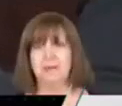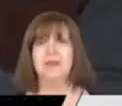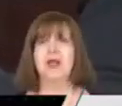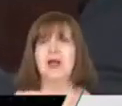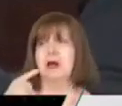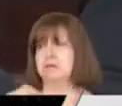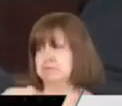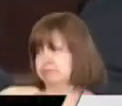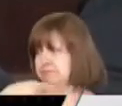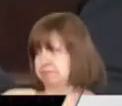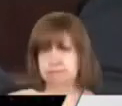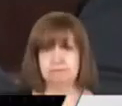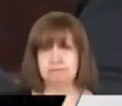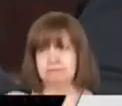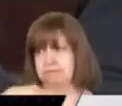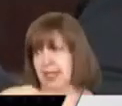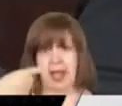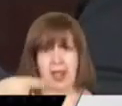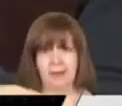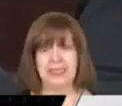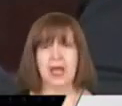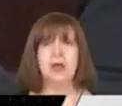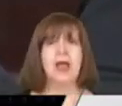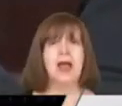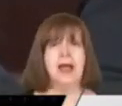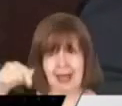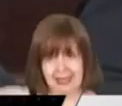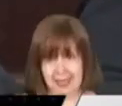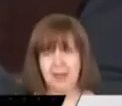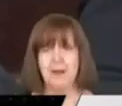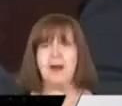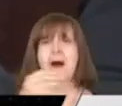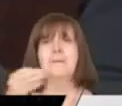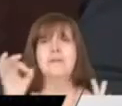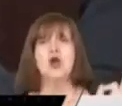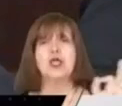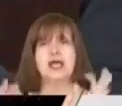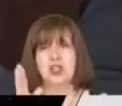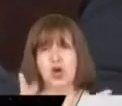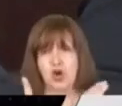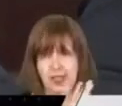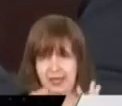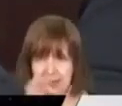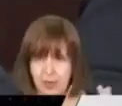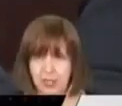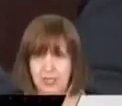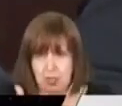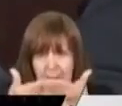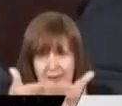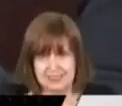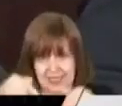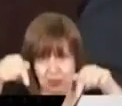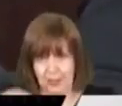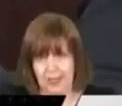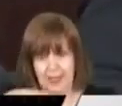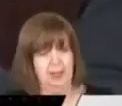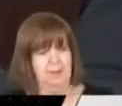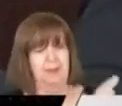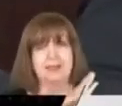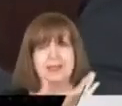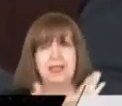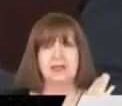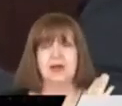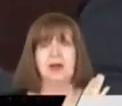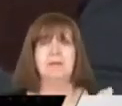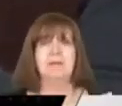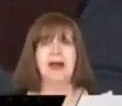próximos días estaremos enviando esta legislatura un proyecto de ley que nos permita impulsar de manera contundente la